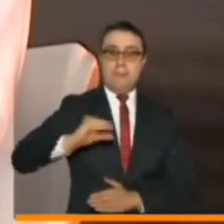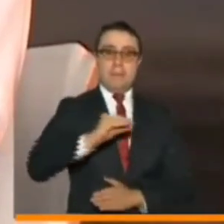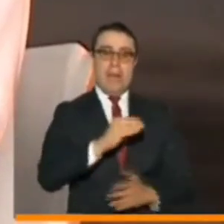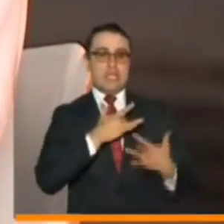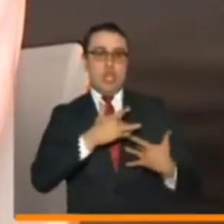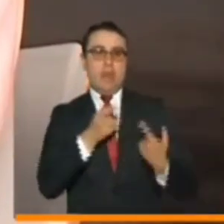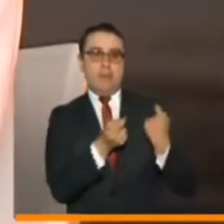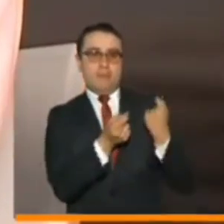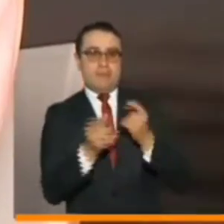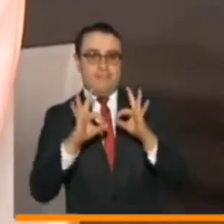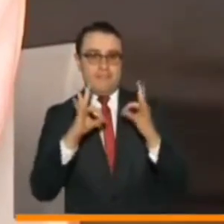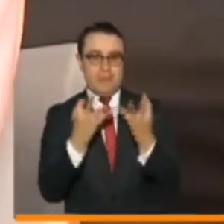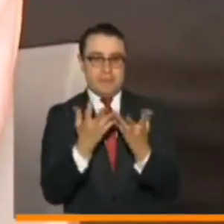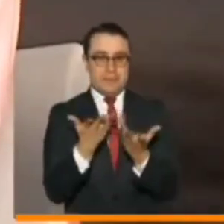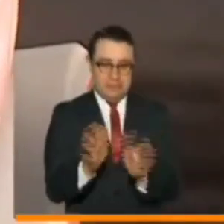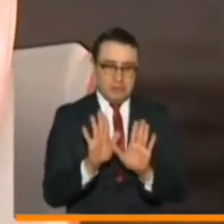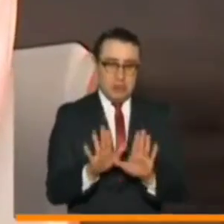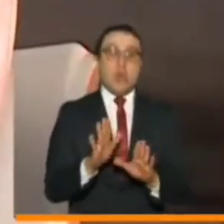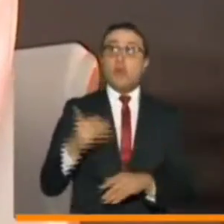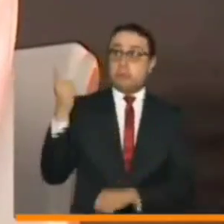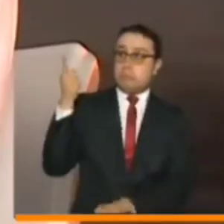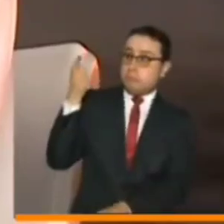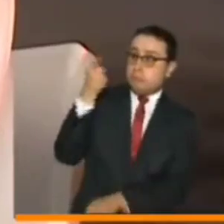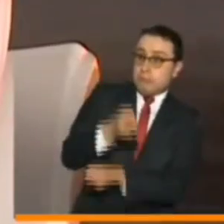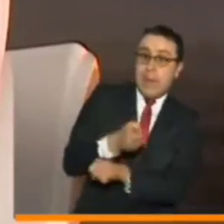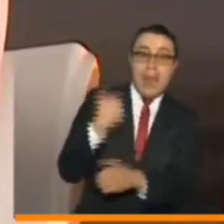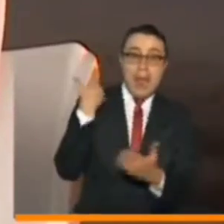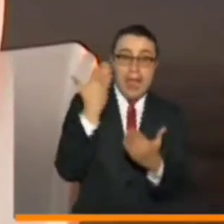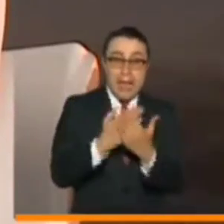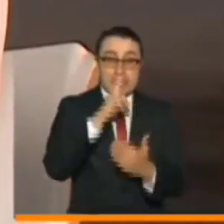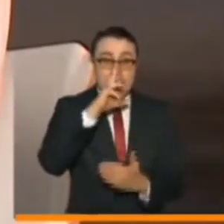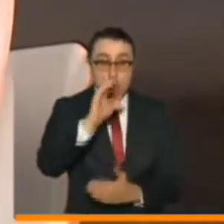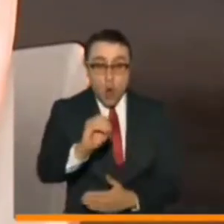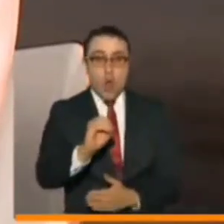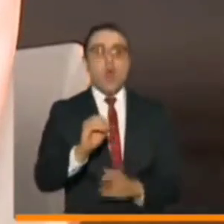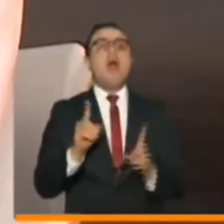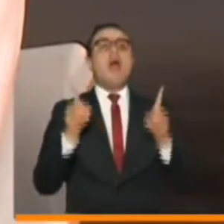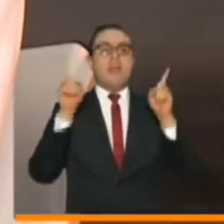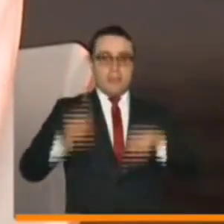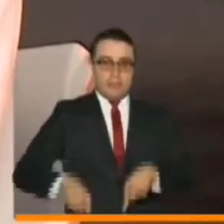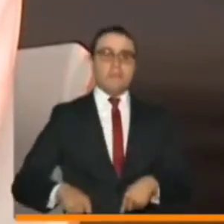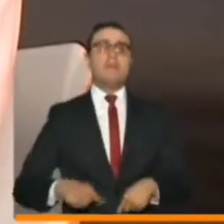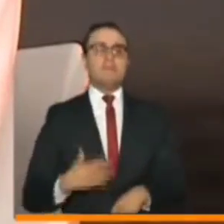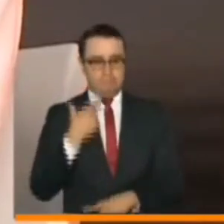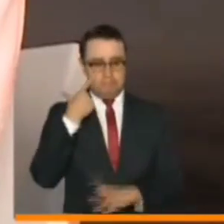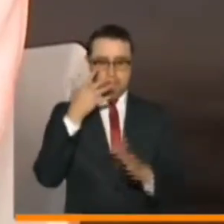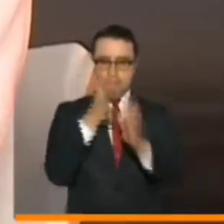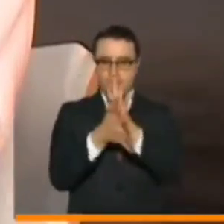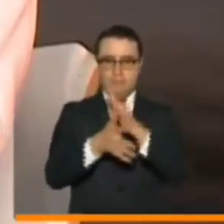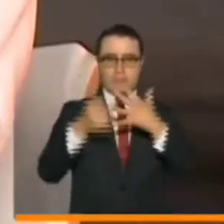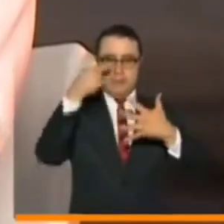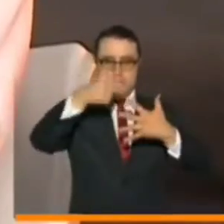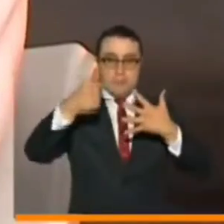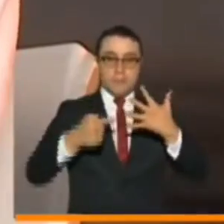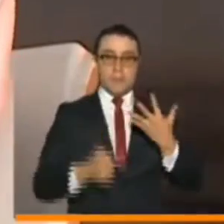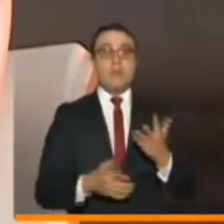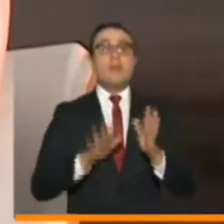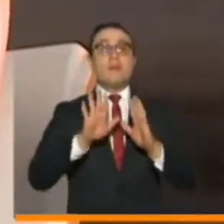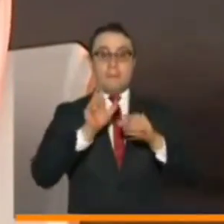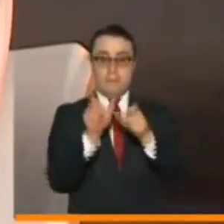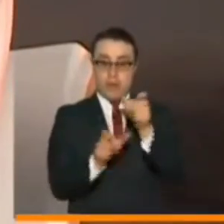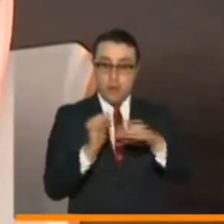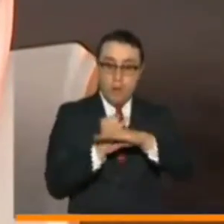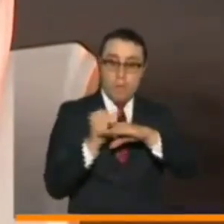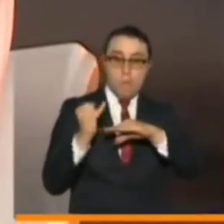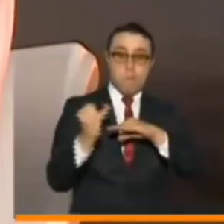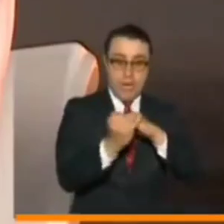sus indicaciones lleguen por el momento hasta junio, también tenemos varias cosas que contarle, no solamente a los isleños, sino